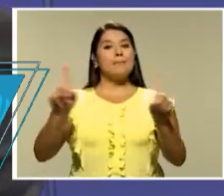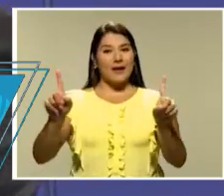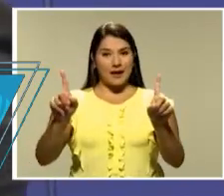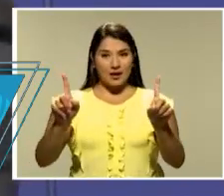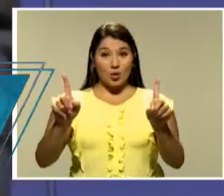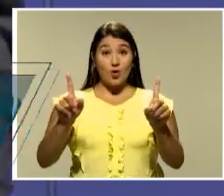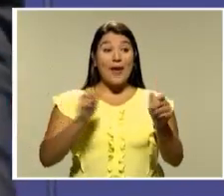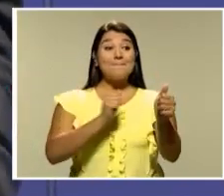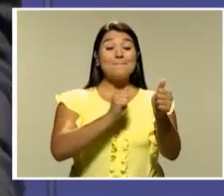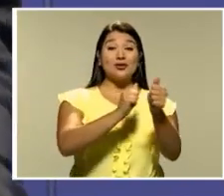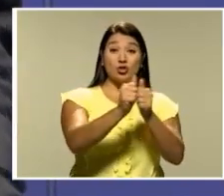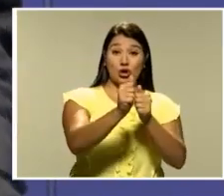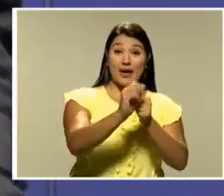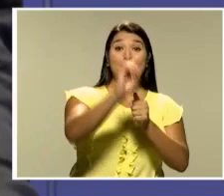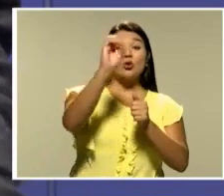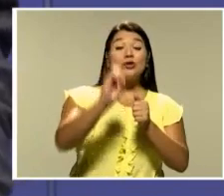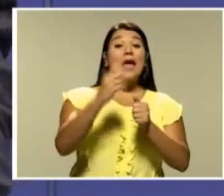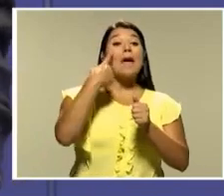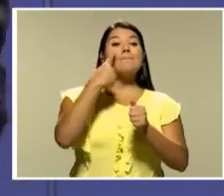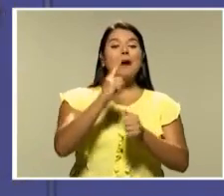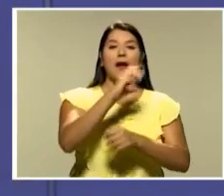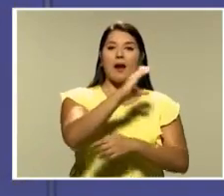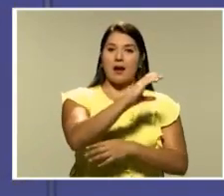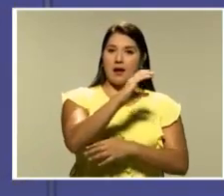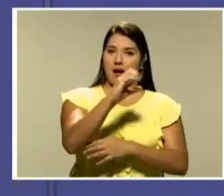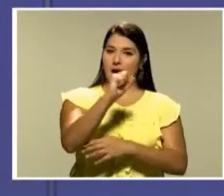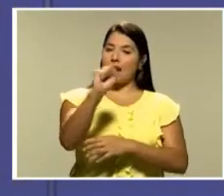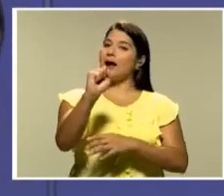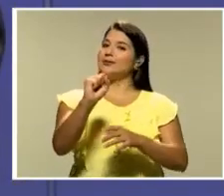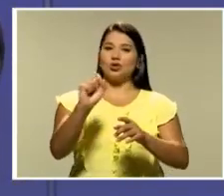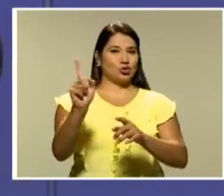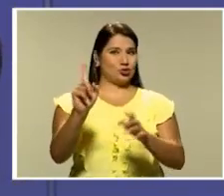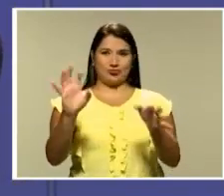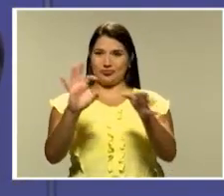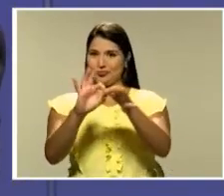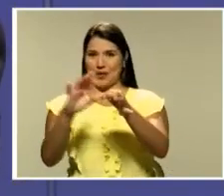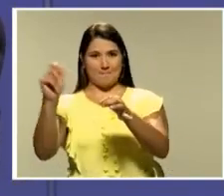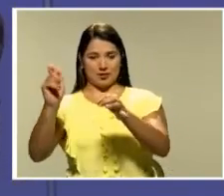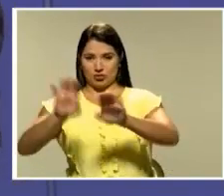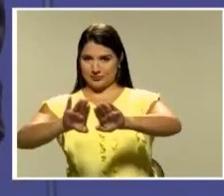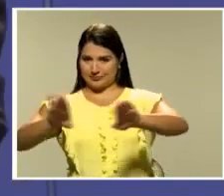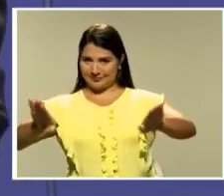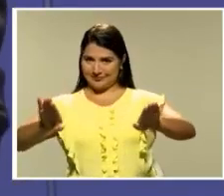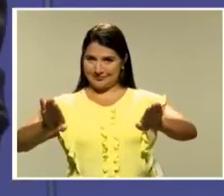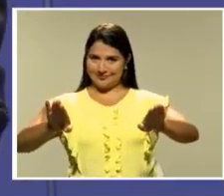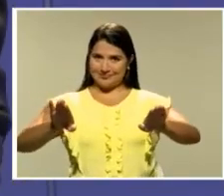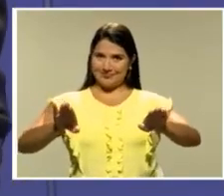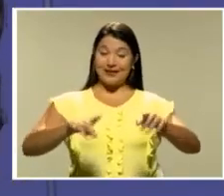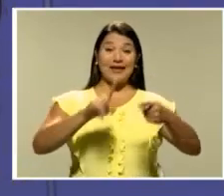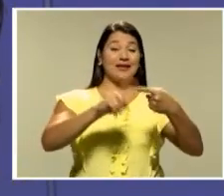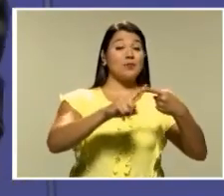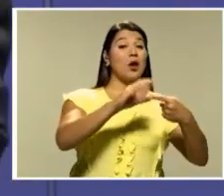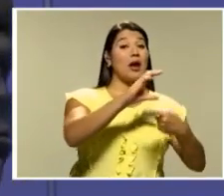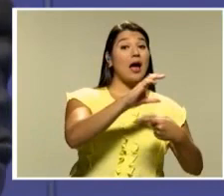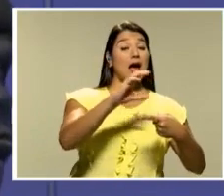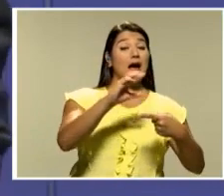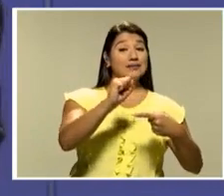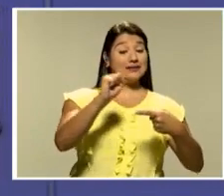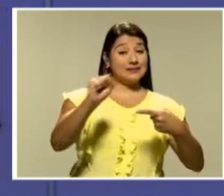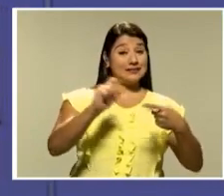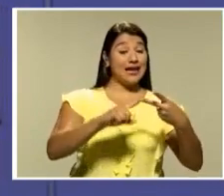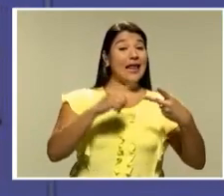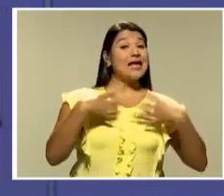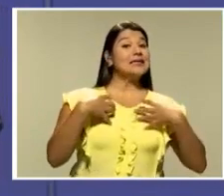sistema de salud, que es un asunto completamente aparte, sí, la caja, seguro de salud. Bueno, porque la caja es las dos partes, el